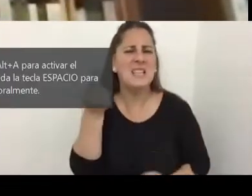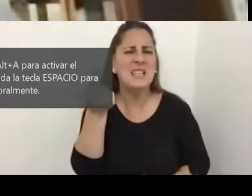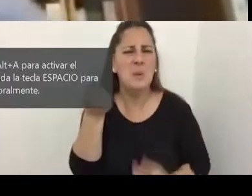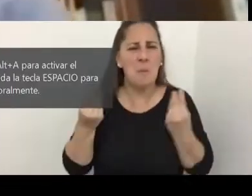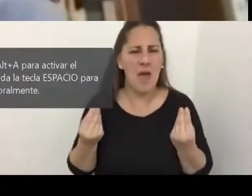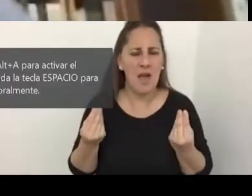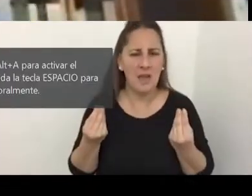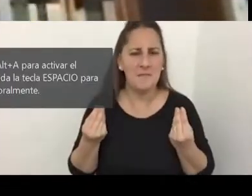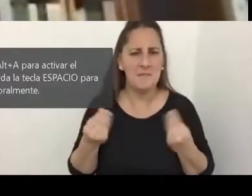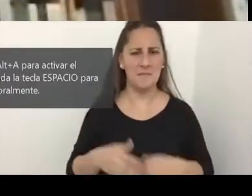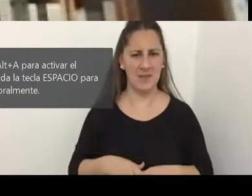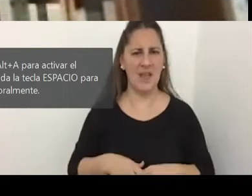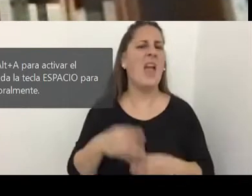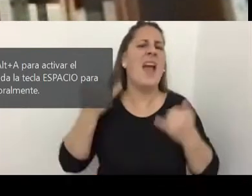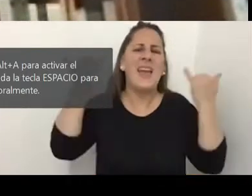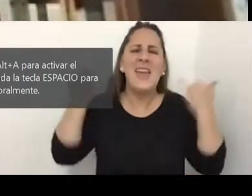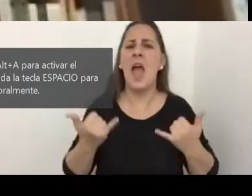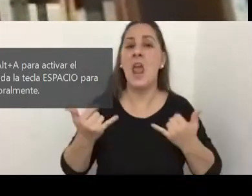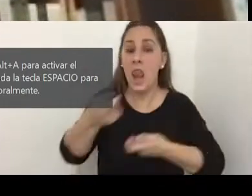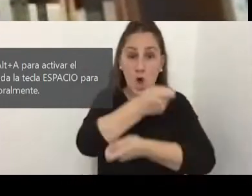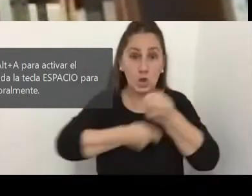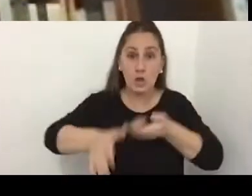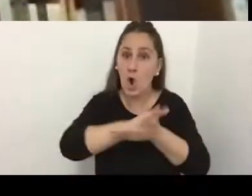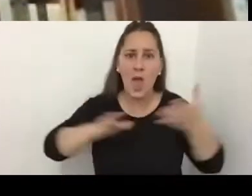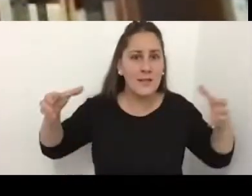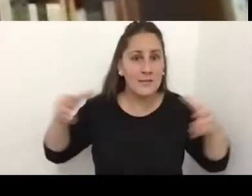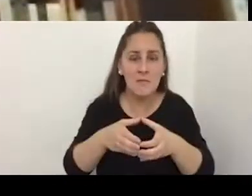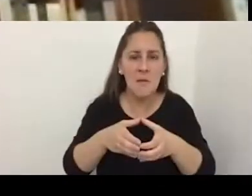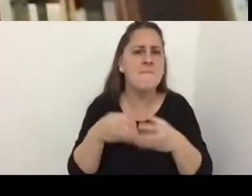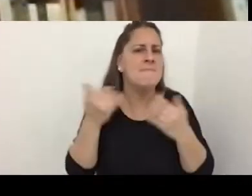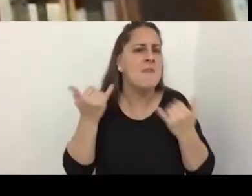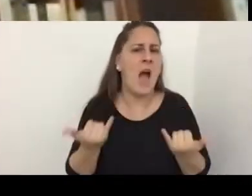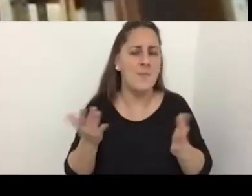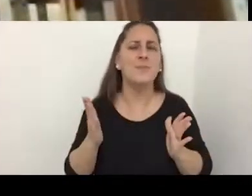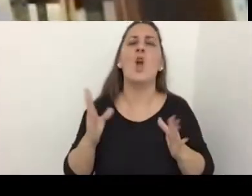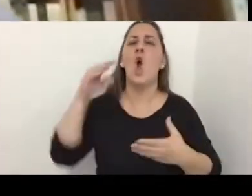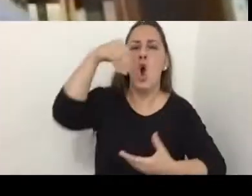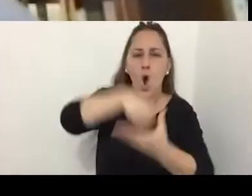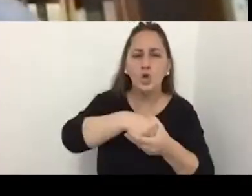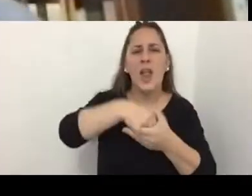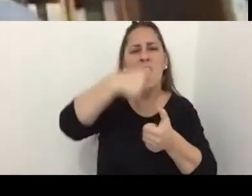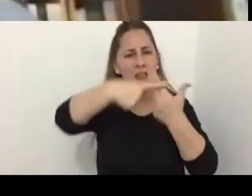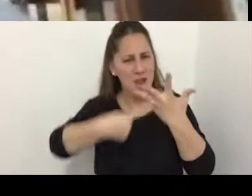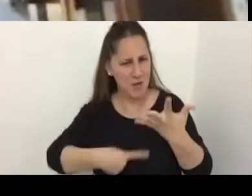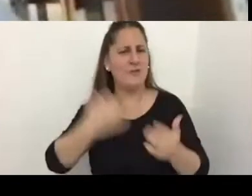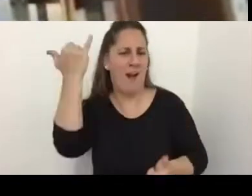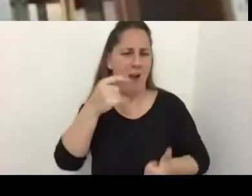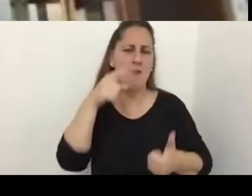¿Qué implica que haya negociación colectiva? Porque vamos a llegar a los contenidos, pero hablar de los